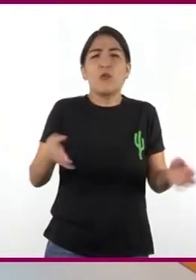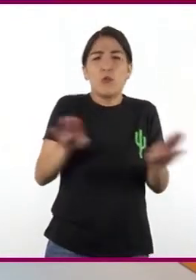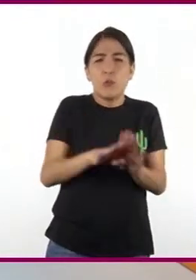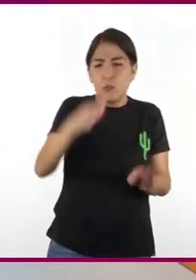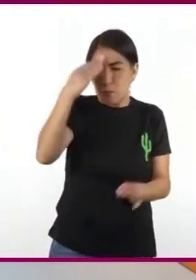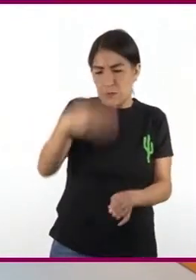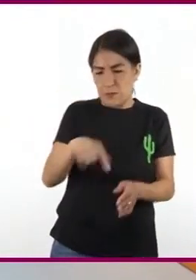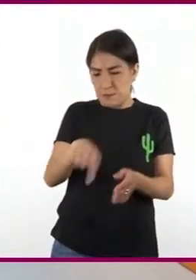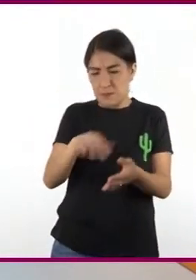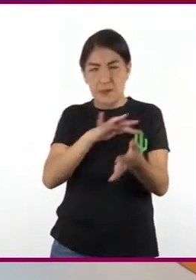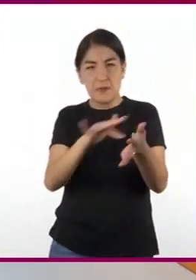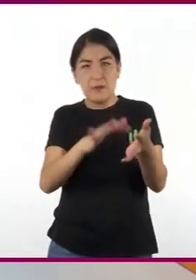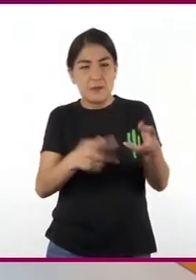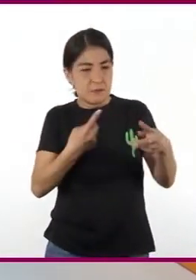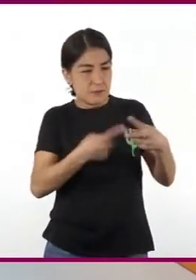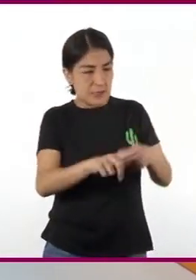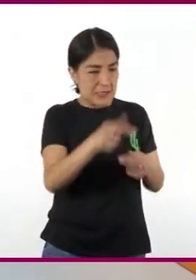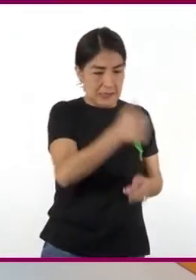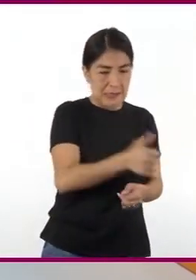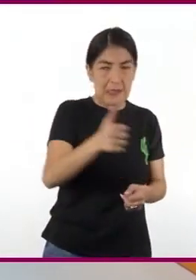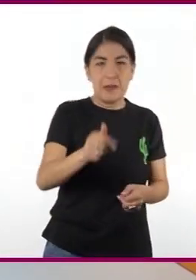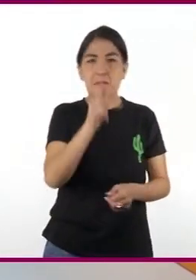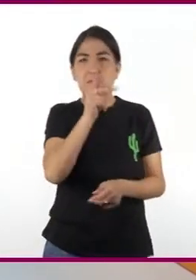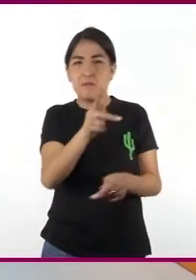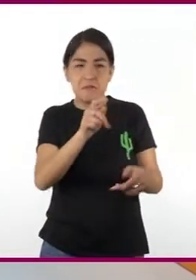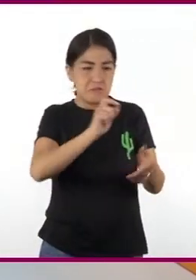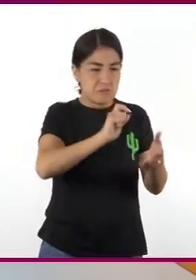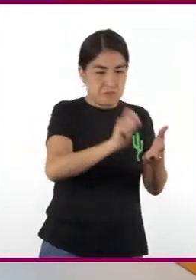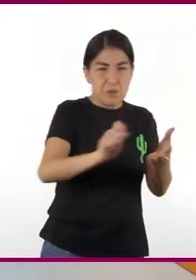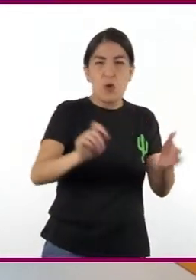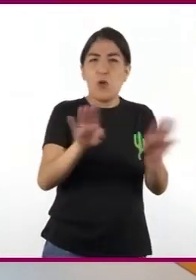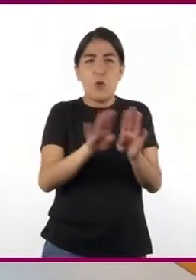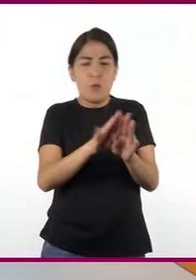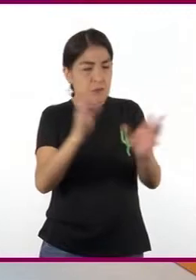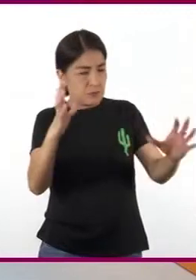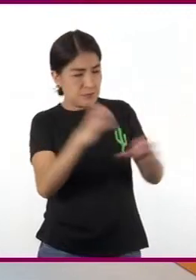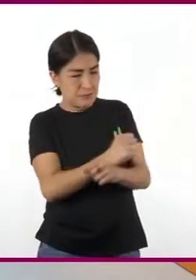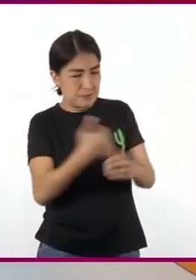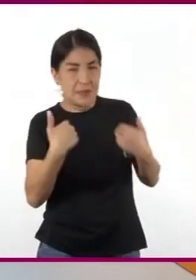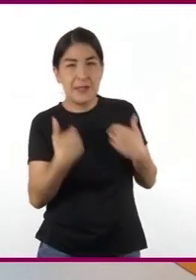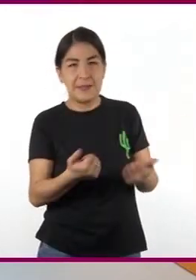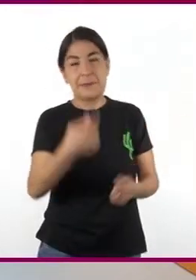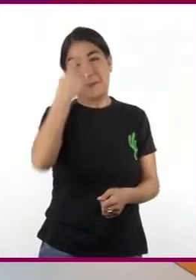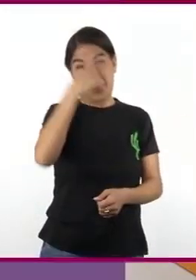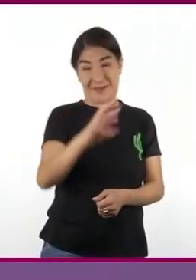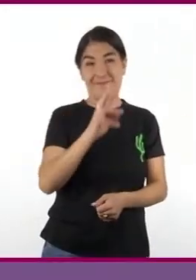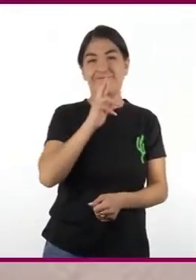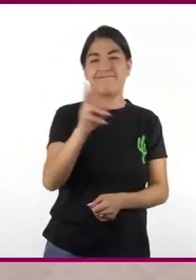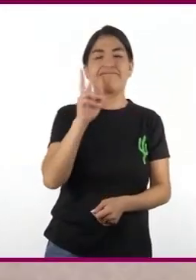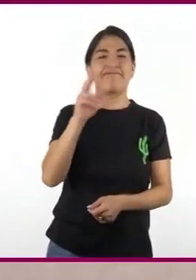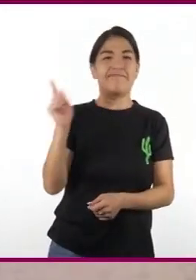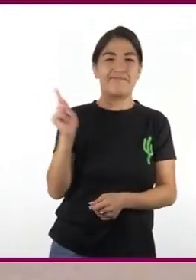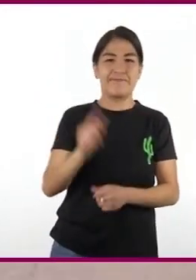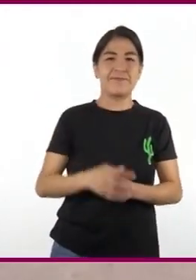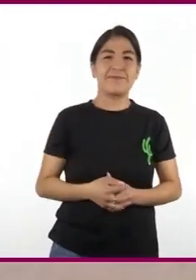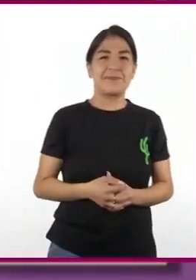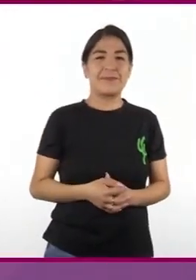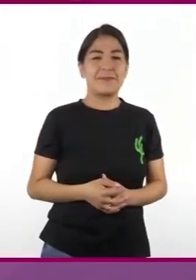introductorio debe llevar cada texto? ¿Cómo determinarlo? Para saber la respuesta, veamos.